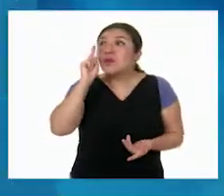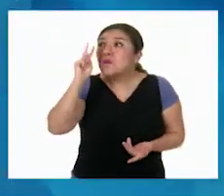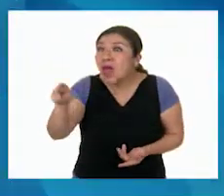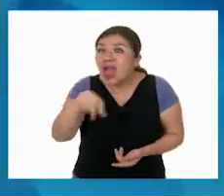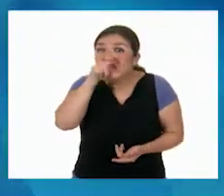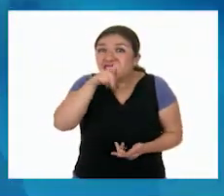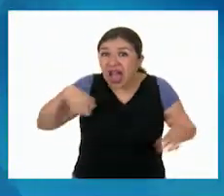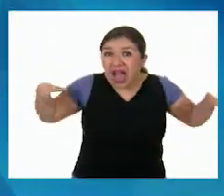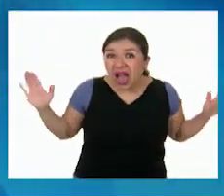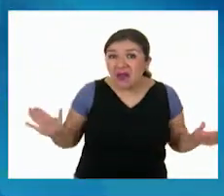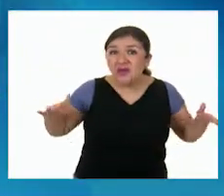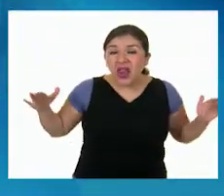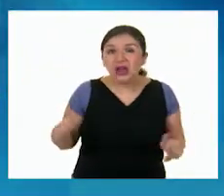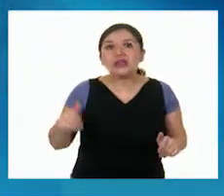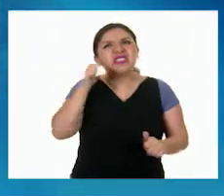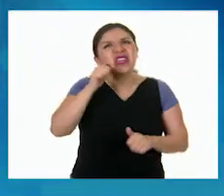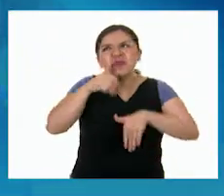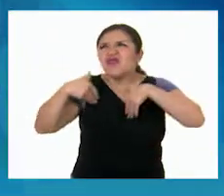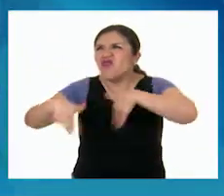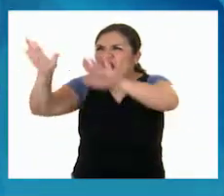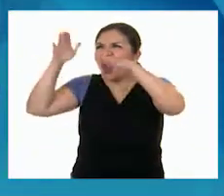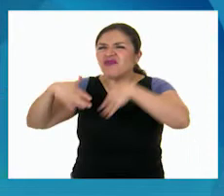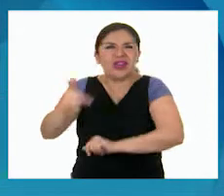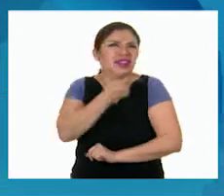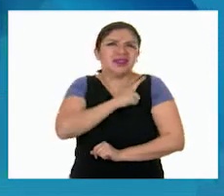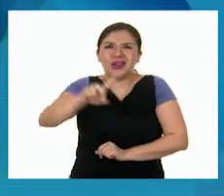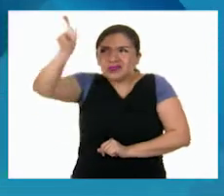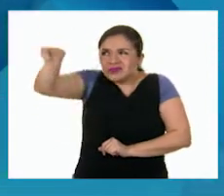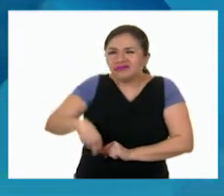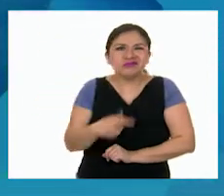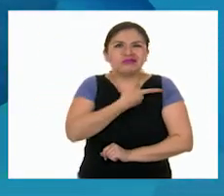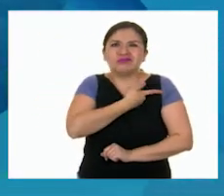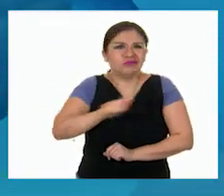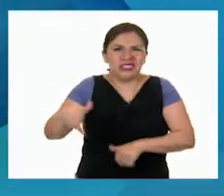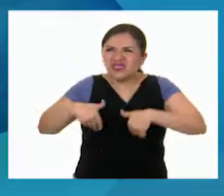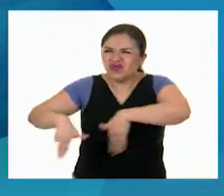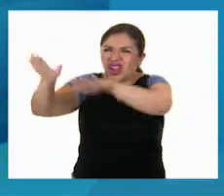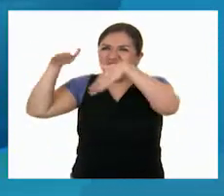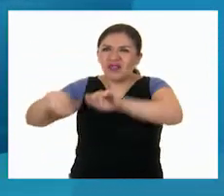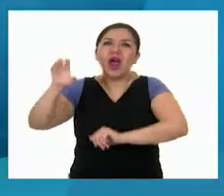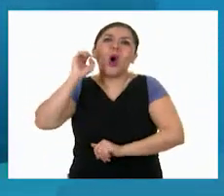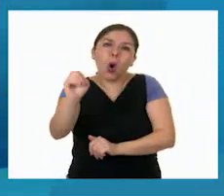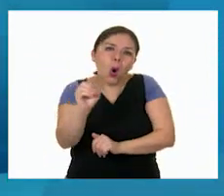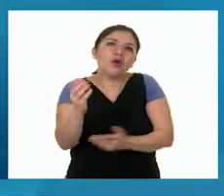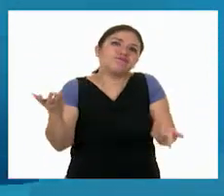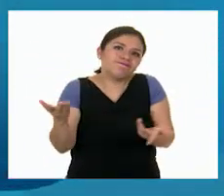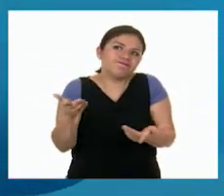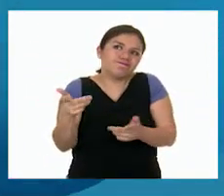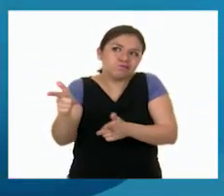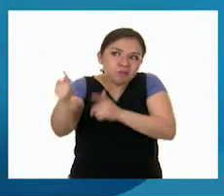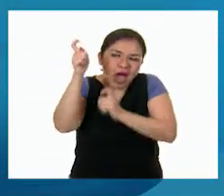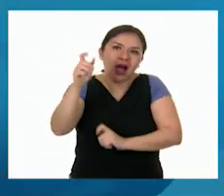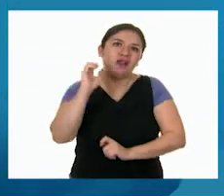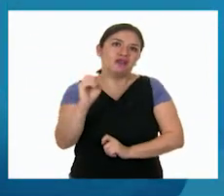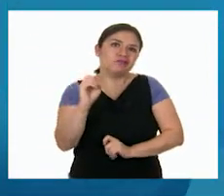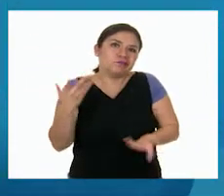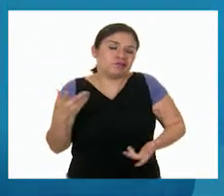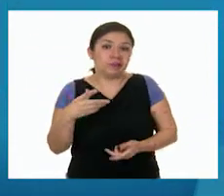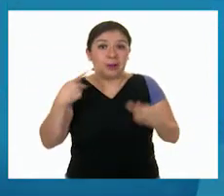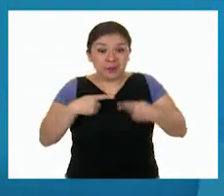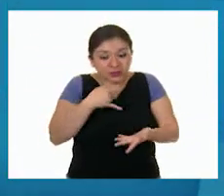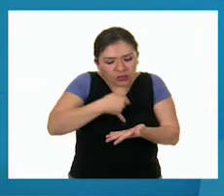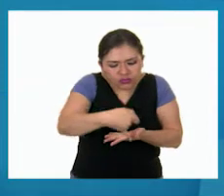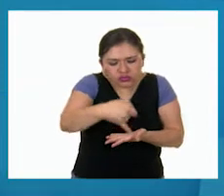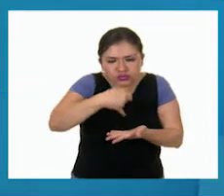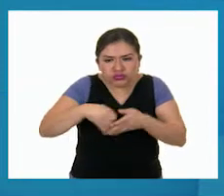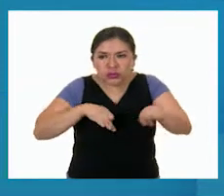ven a un gavilán, lo espantan para que se vaya o, si pueden, pues, bueno, ya saben ustedes, el caso es que el campesino le iba a